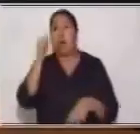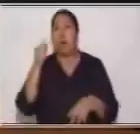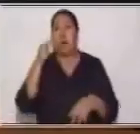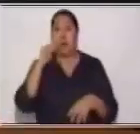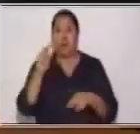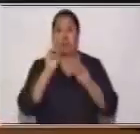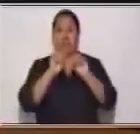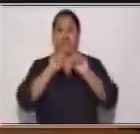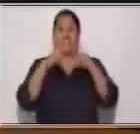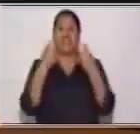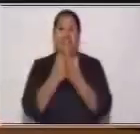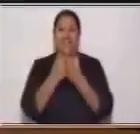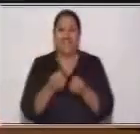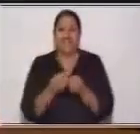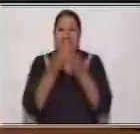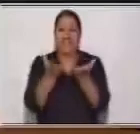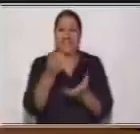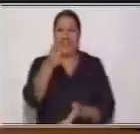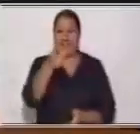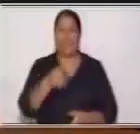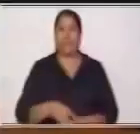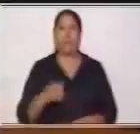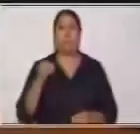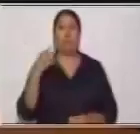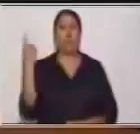ti, y muy importante,